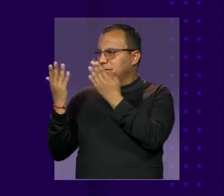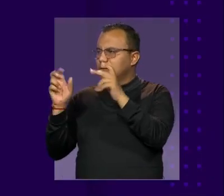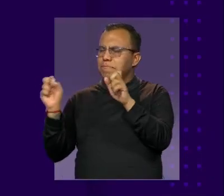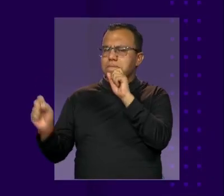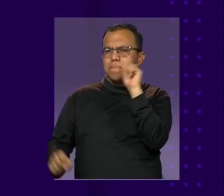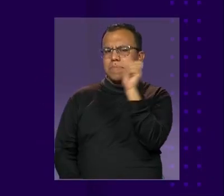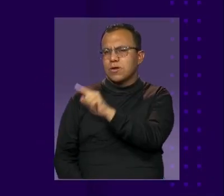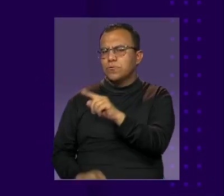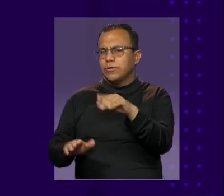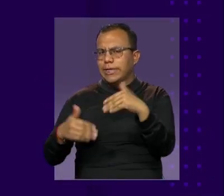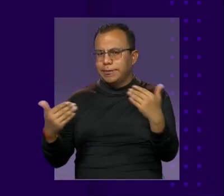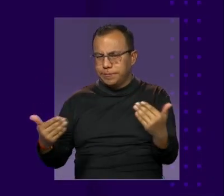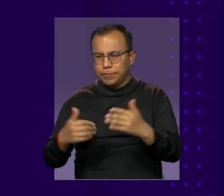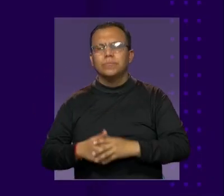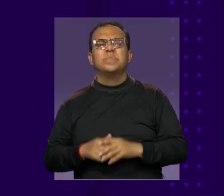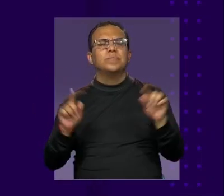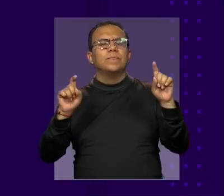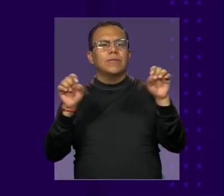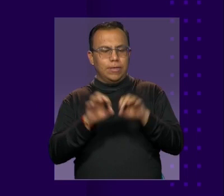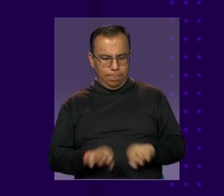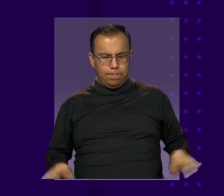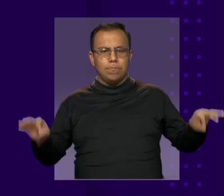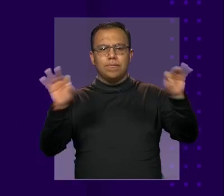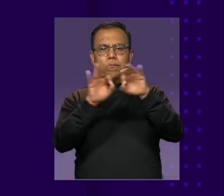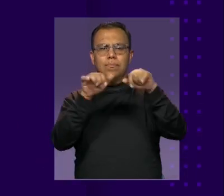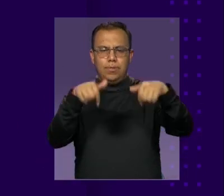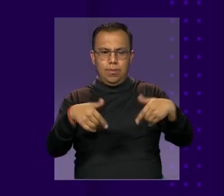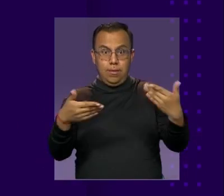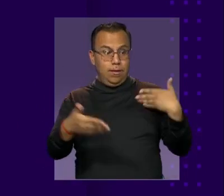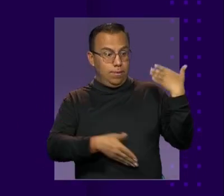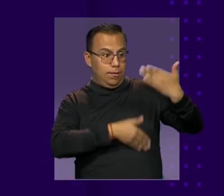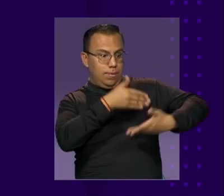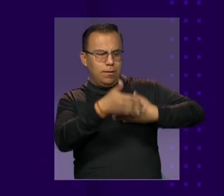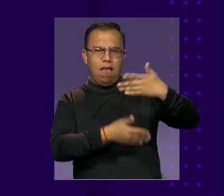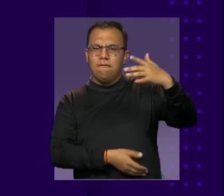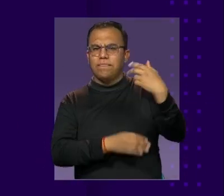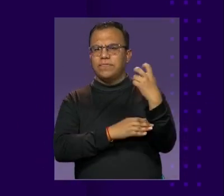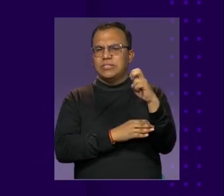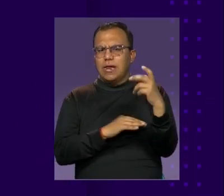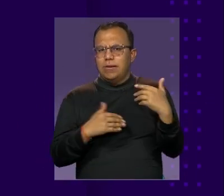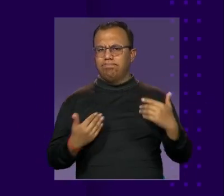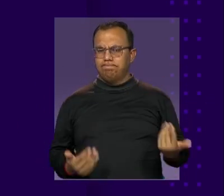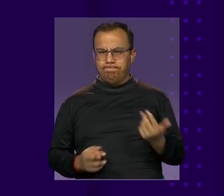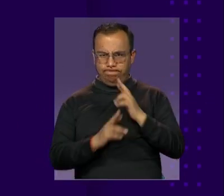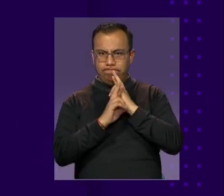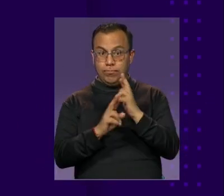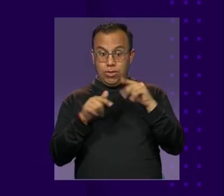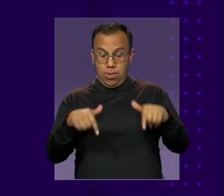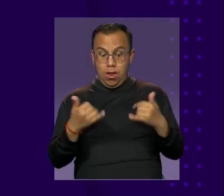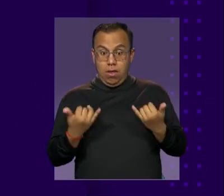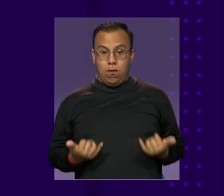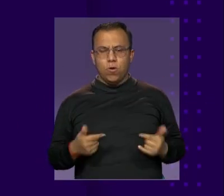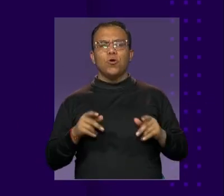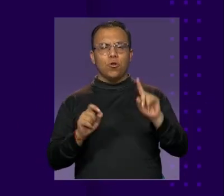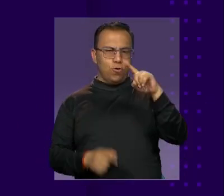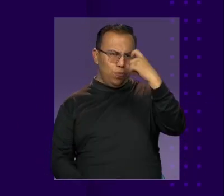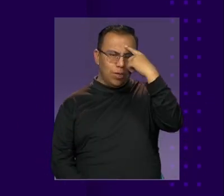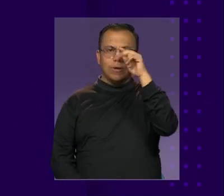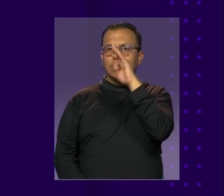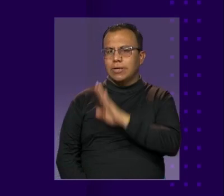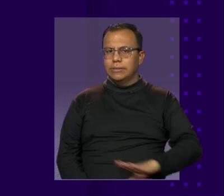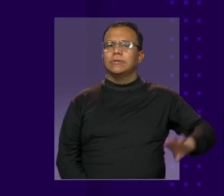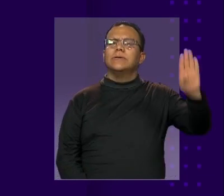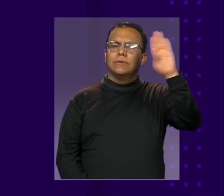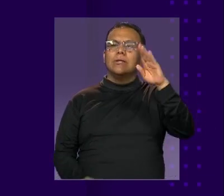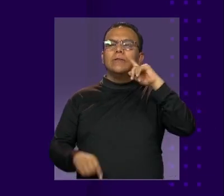una consulta muy importante. ¿Por qué es importante esta elección de fiscal? ¿Qué representa para la actualidad del país, también para el gobierno nacional y